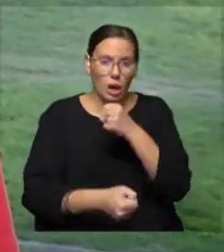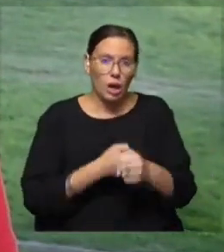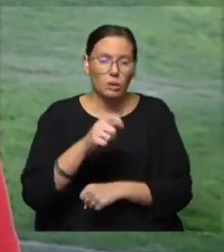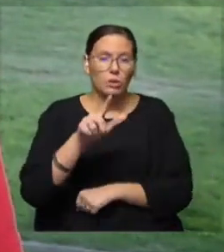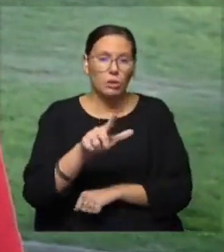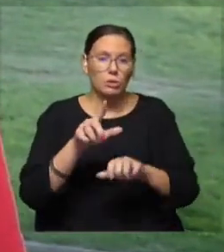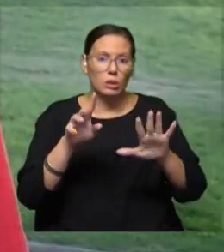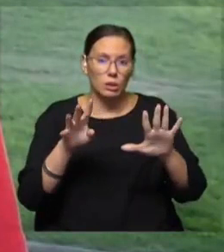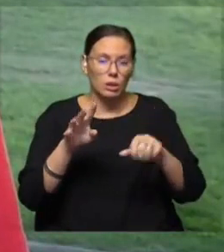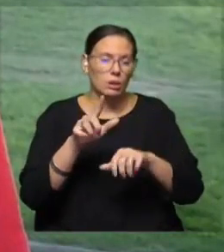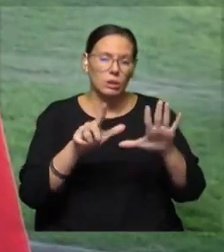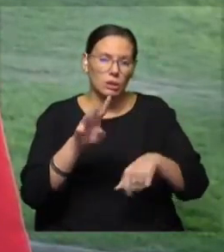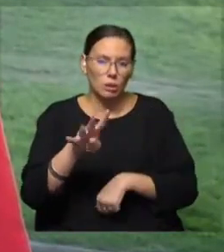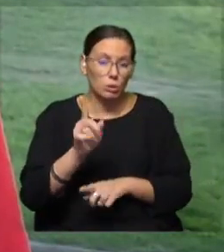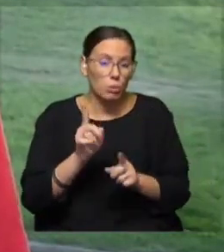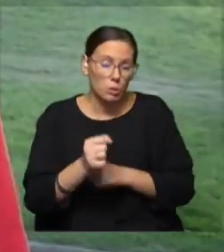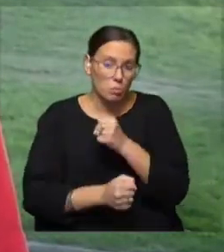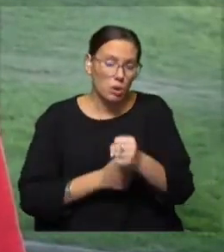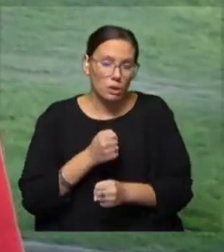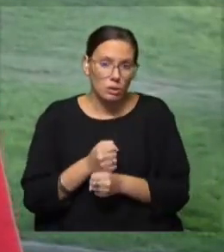74, ese mismo año. Y